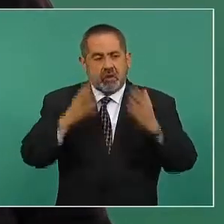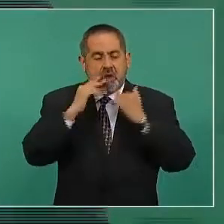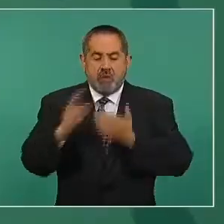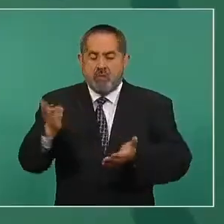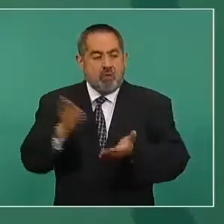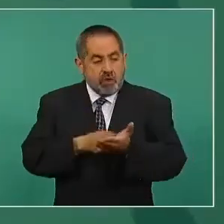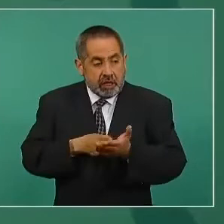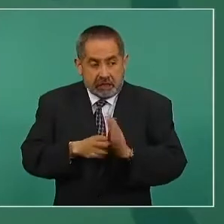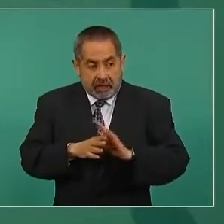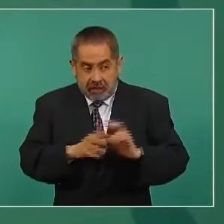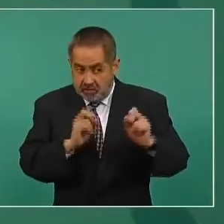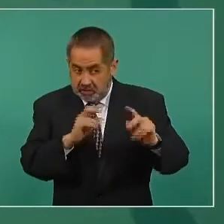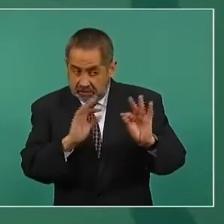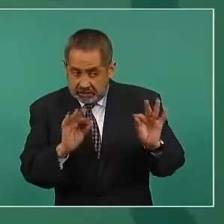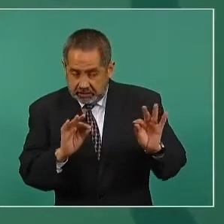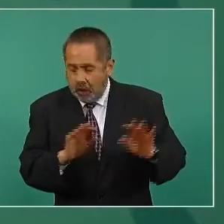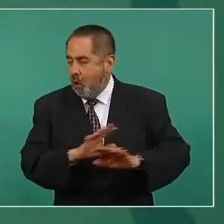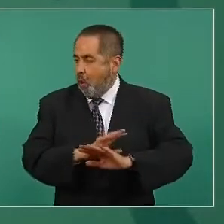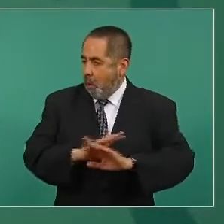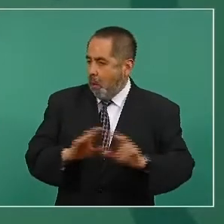multas.